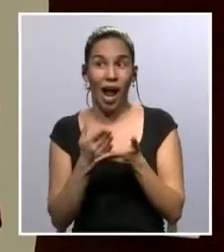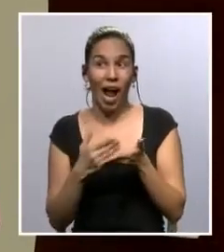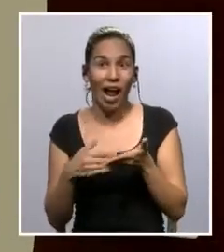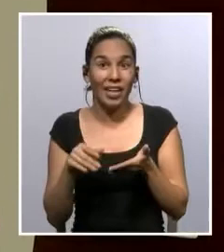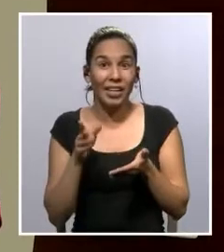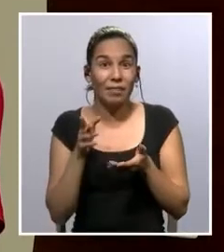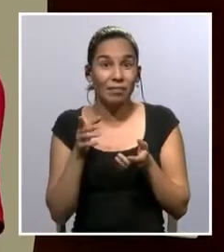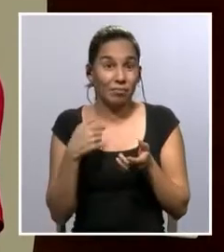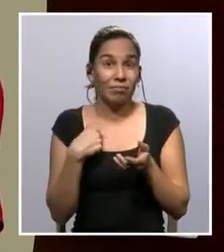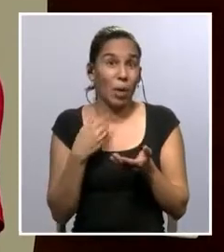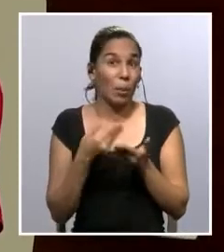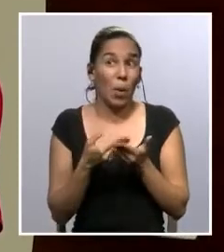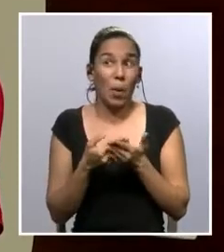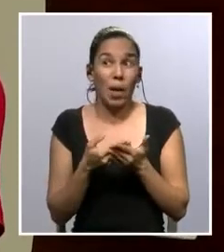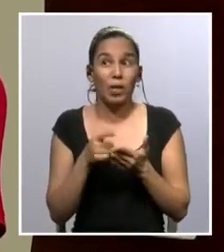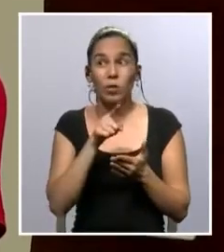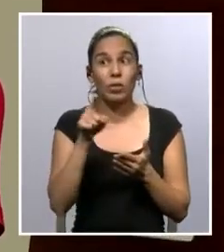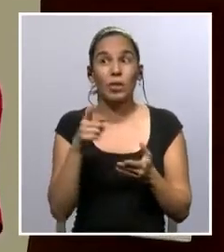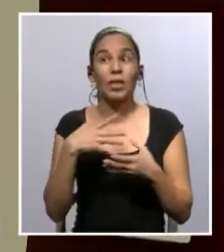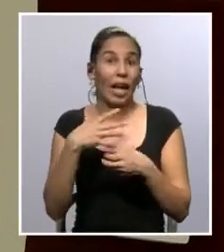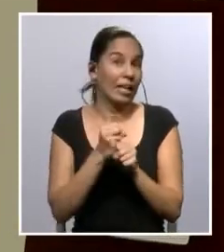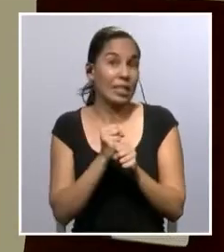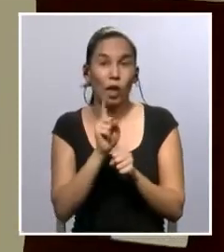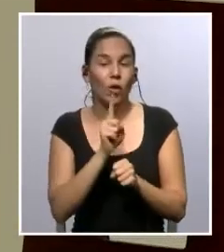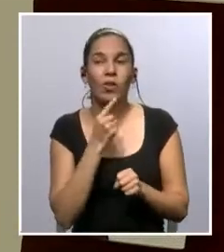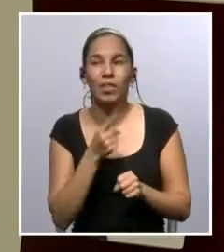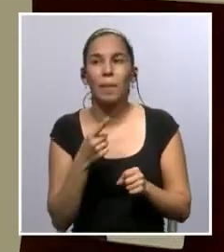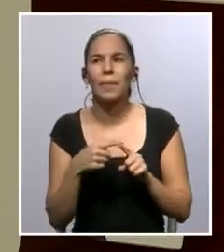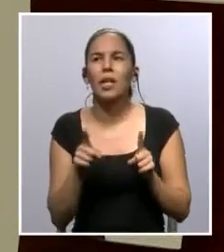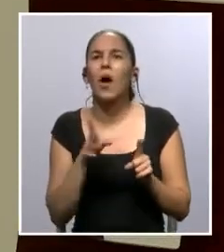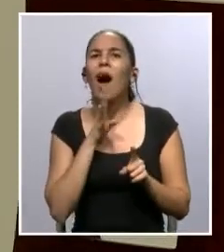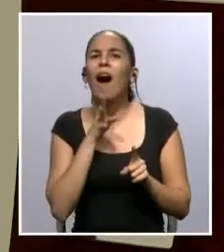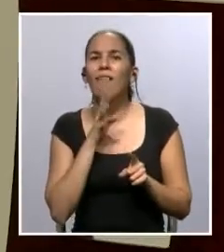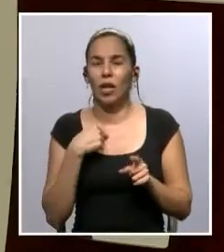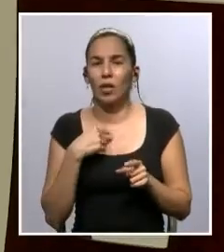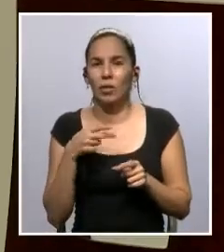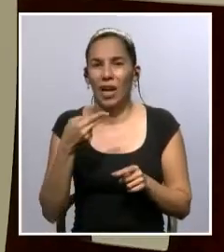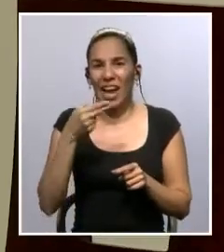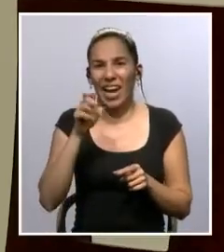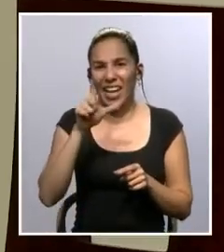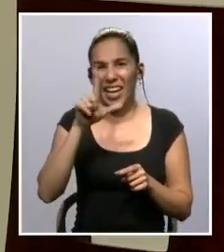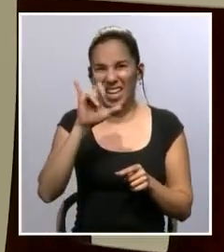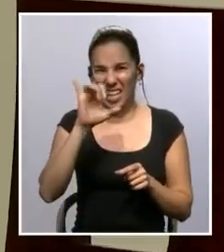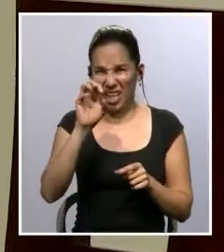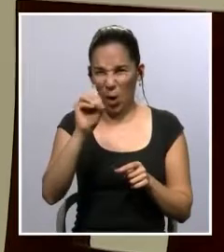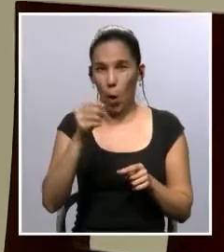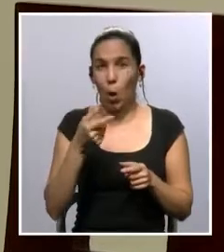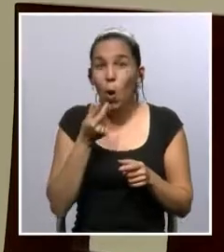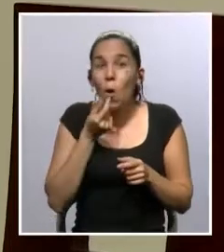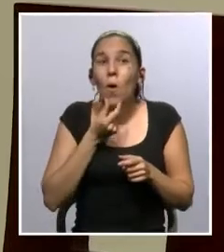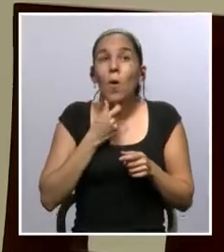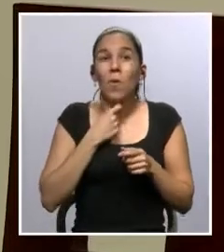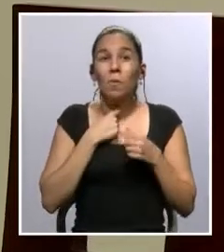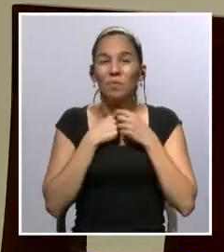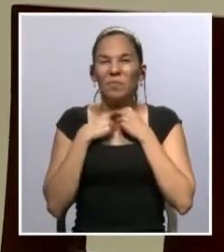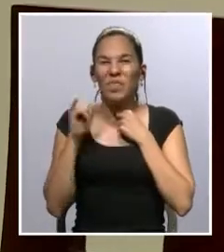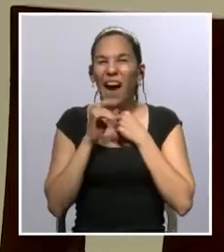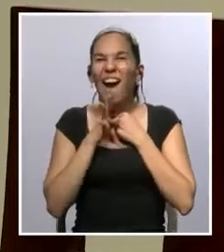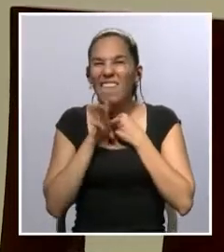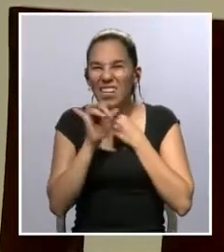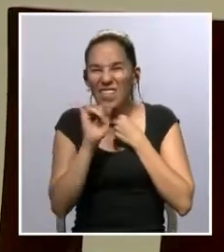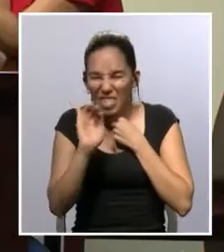no sé, no voy a decir que tienen que hacerlo, pero uno habla muy curioso, como que la parte acá donde uno habla como una